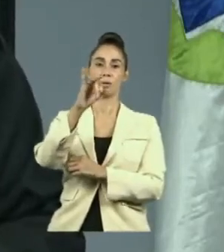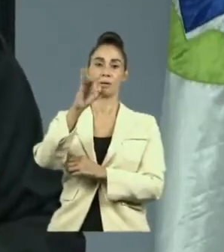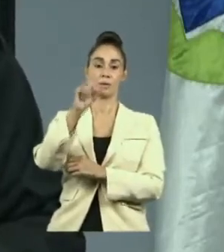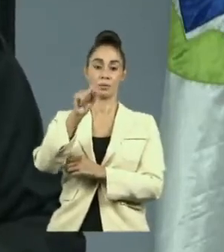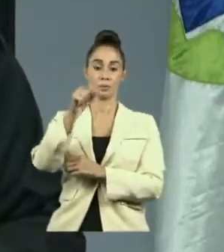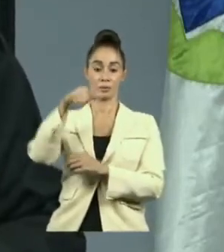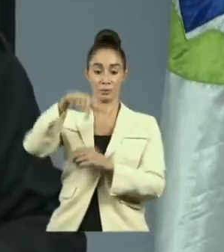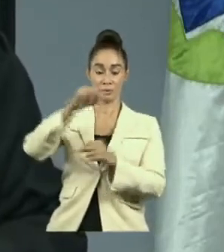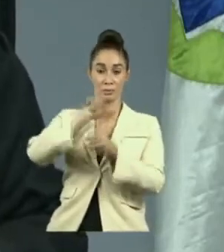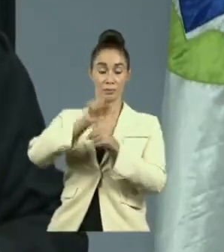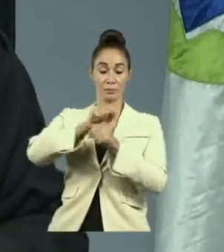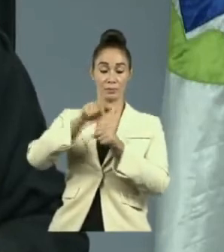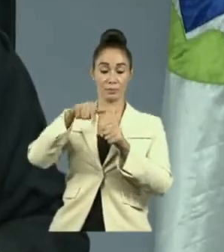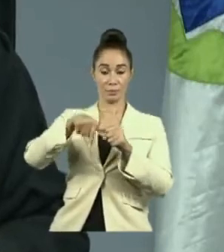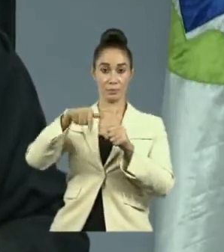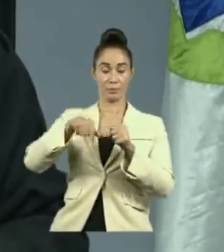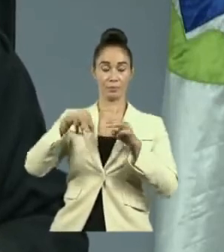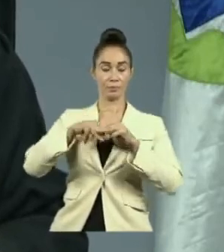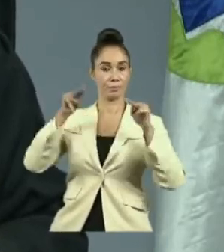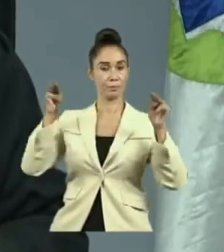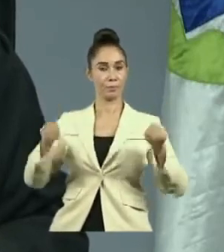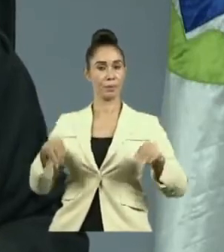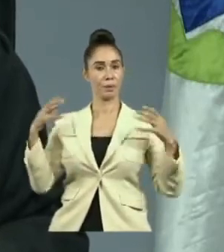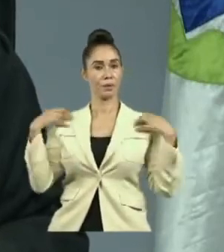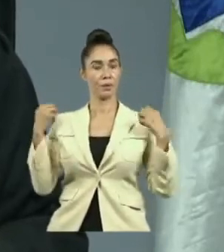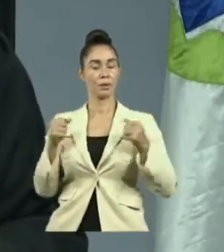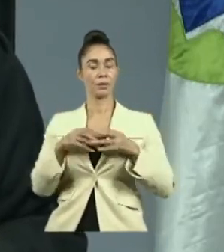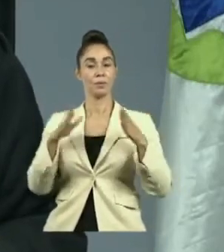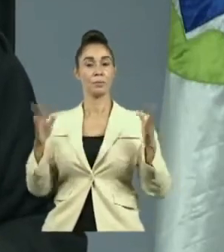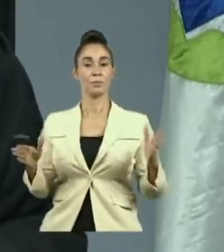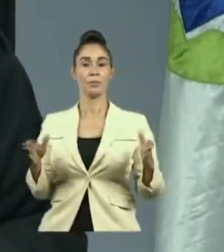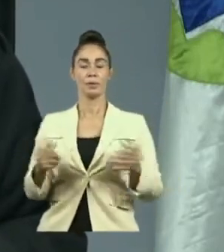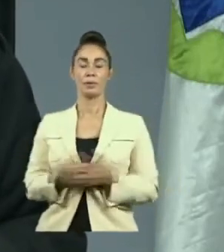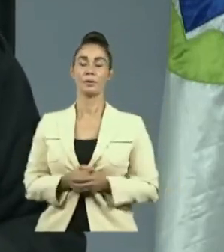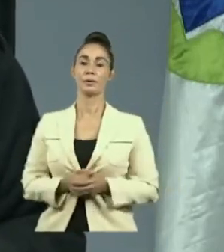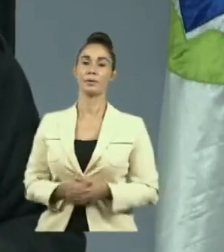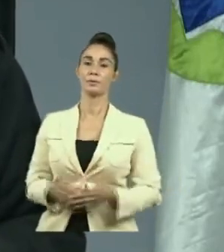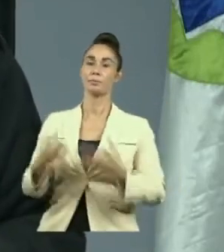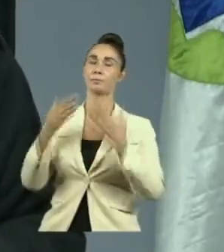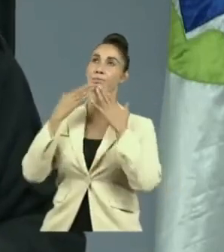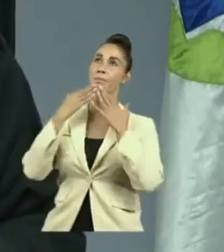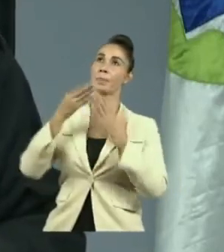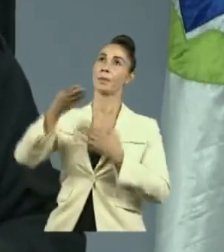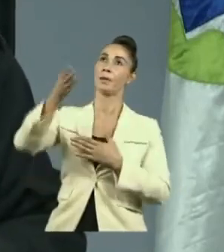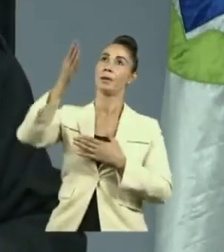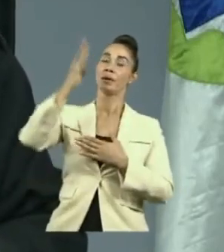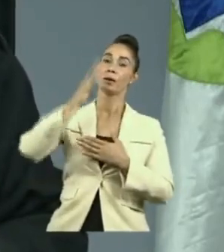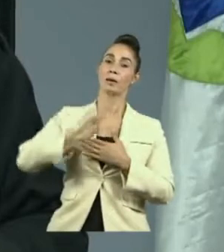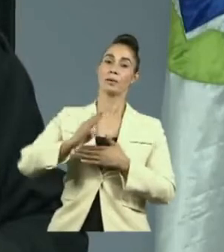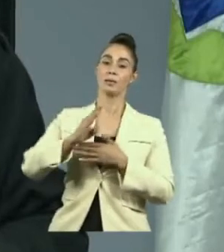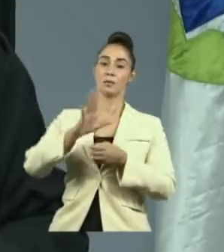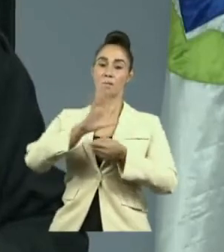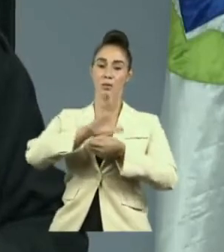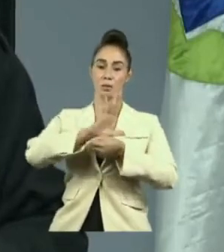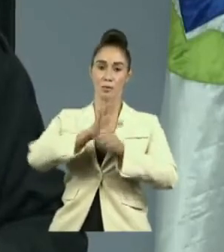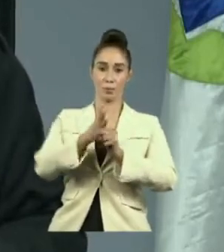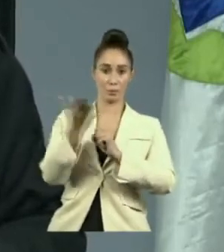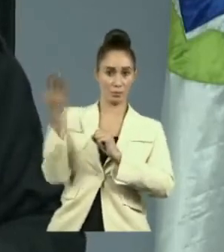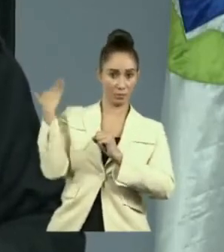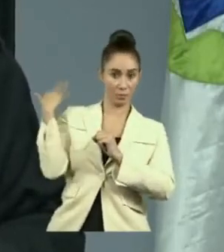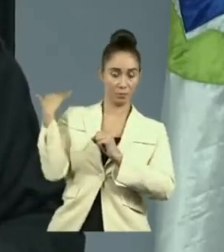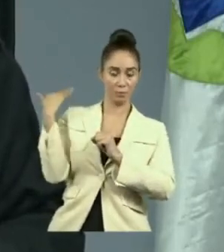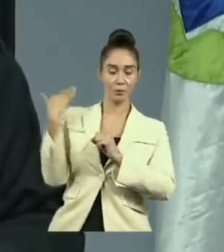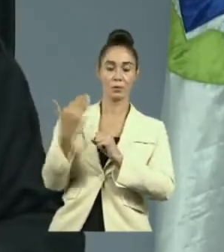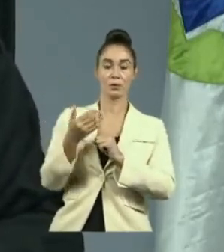ministerio de salud pública y que gracias a dios va sobrepasando la enfermedad bien igualmente